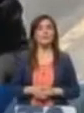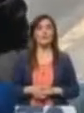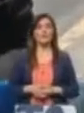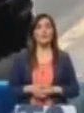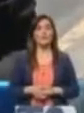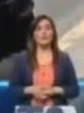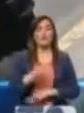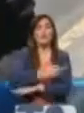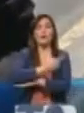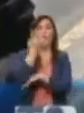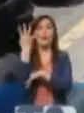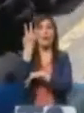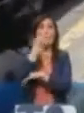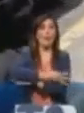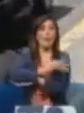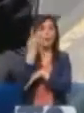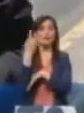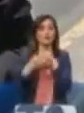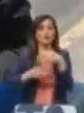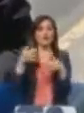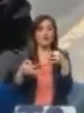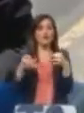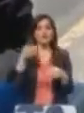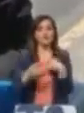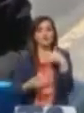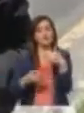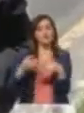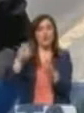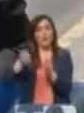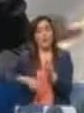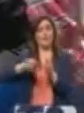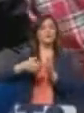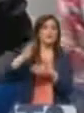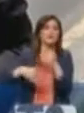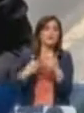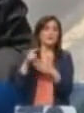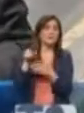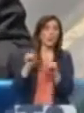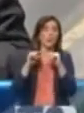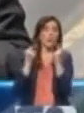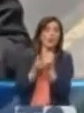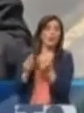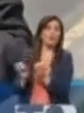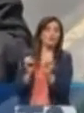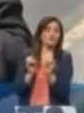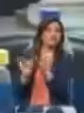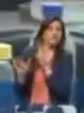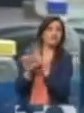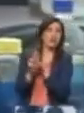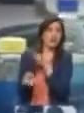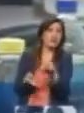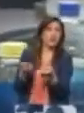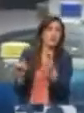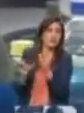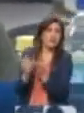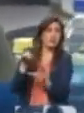Este es el cuarto día consecutivo de audiencia de juzgamiento en el presunto caso de delincuencia organizada en contra de Alex